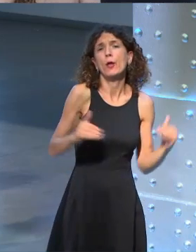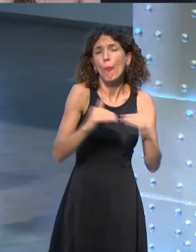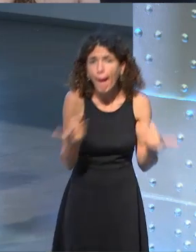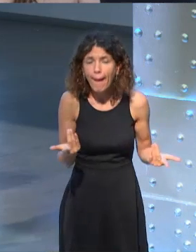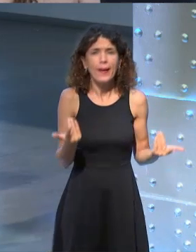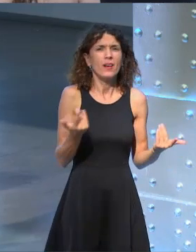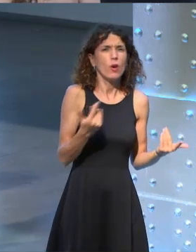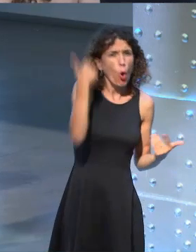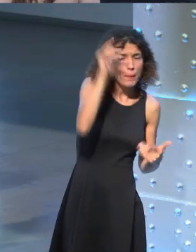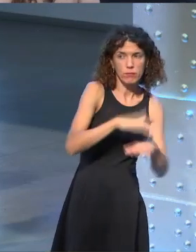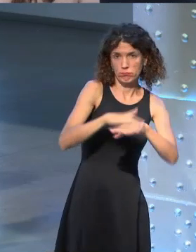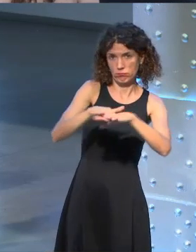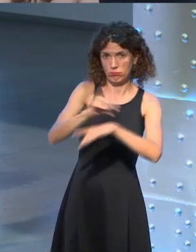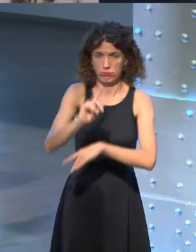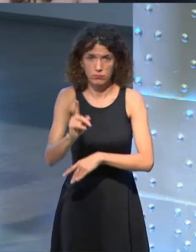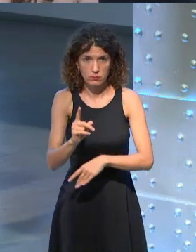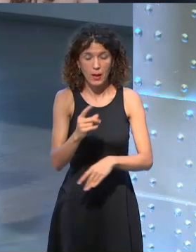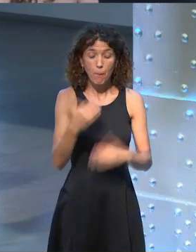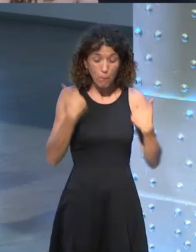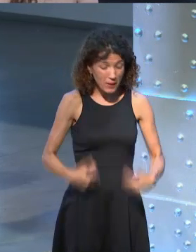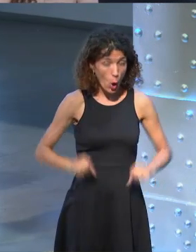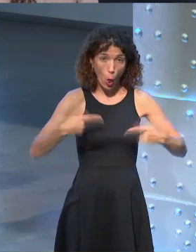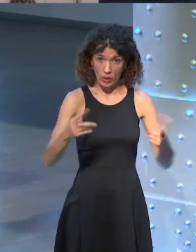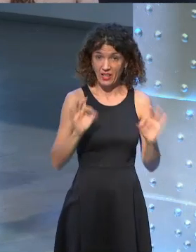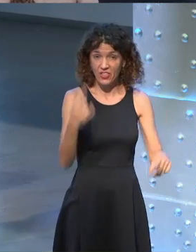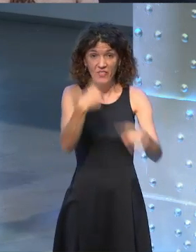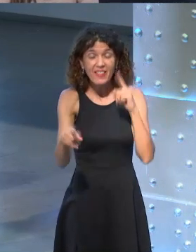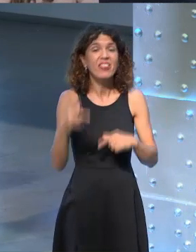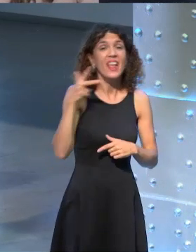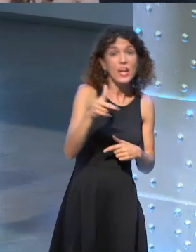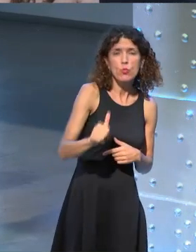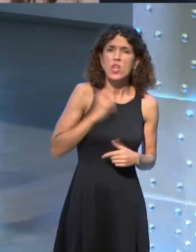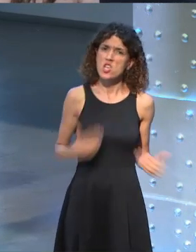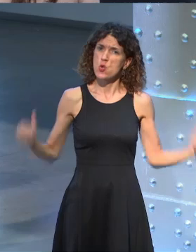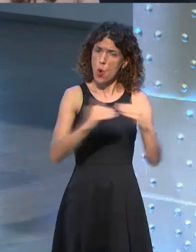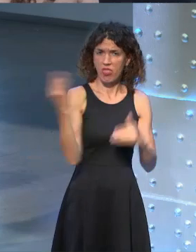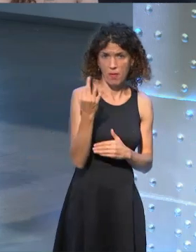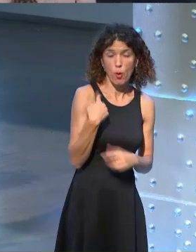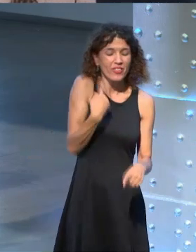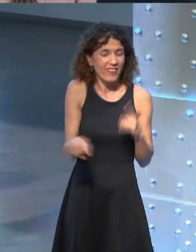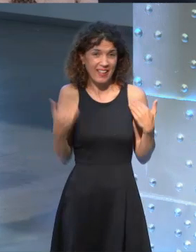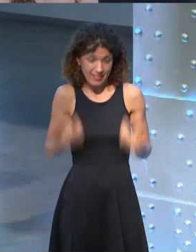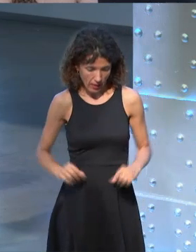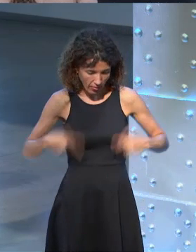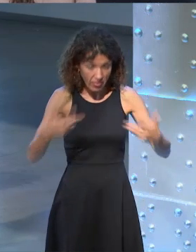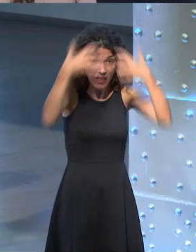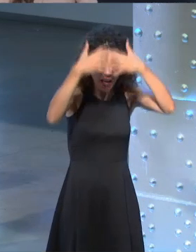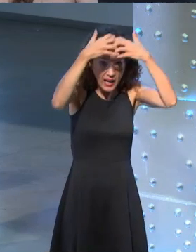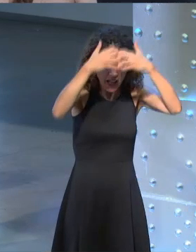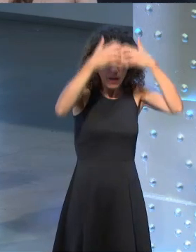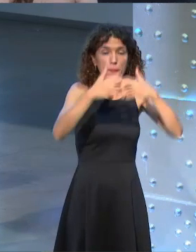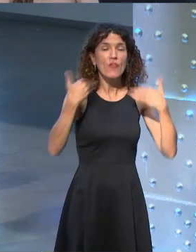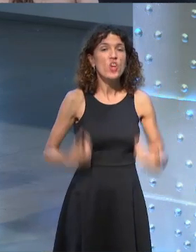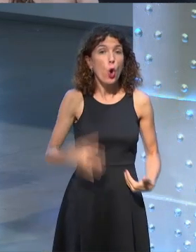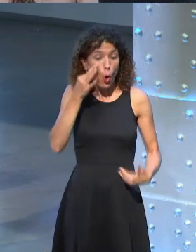somos diferentes. Bueno, perdonadme, la biología es diferente, lo que queremos son los mismos derechos y oportunidades, que son dos cosas diferentes. Y nuestro cerebro y